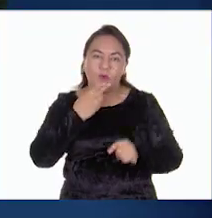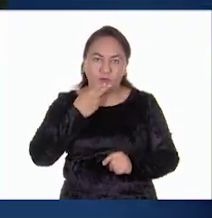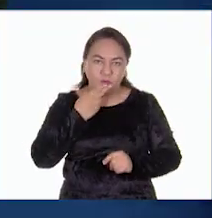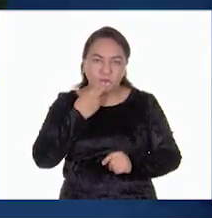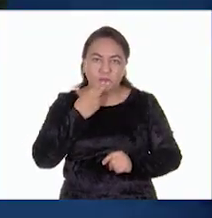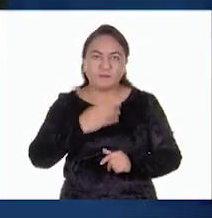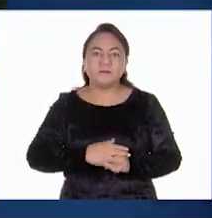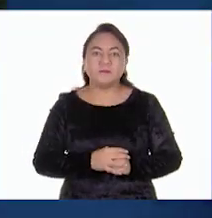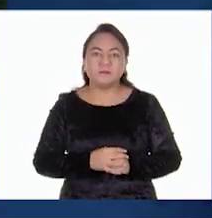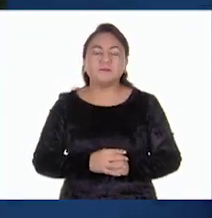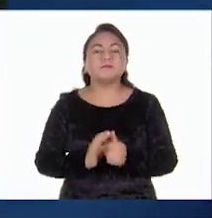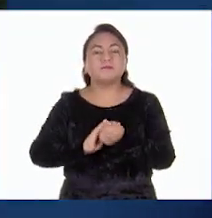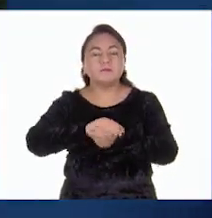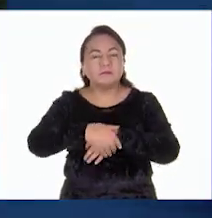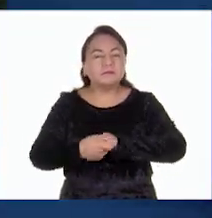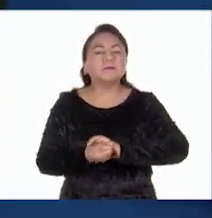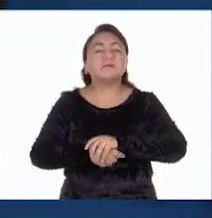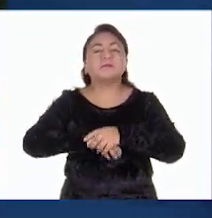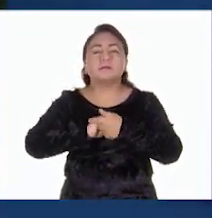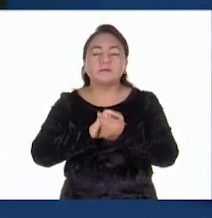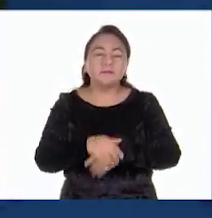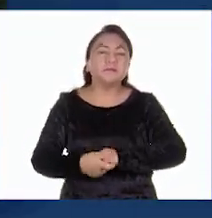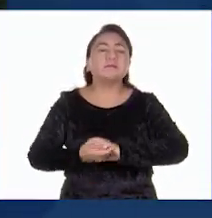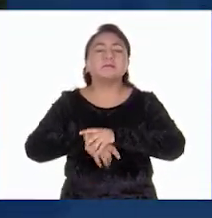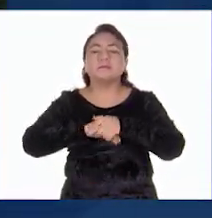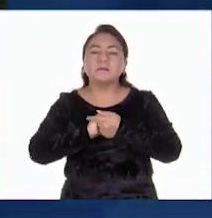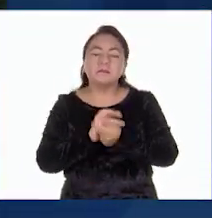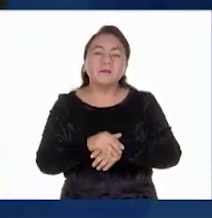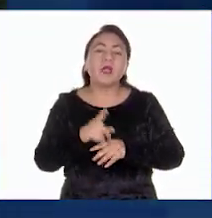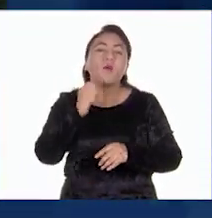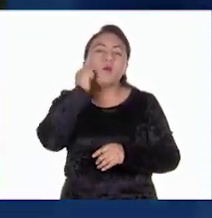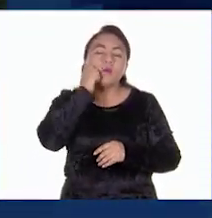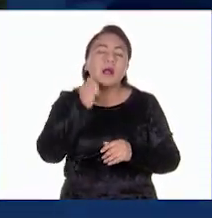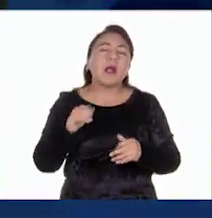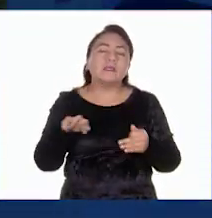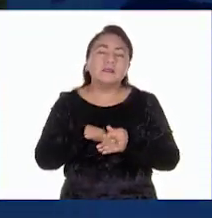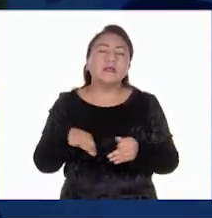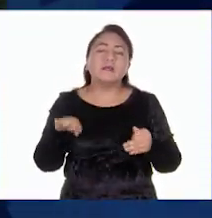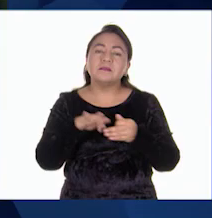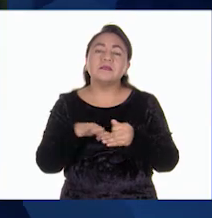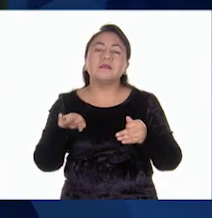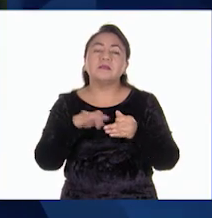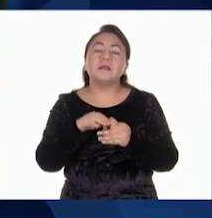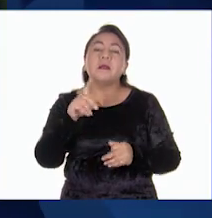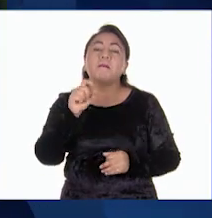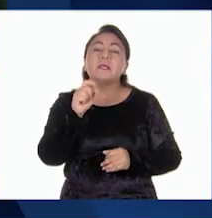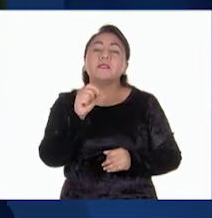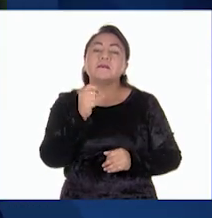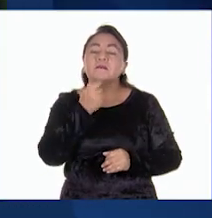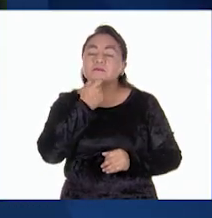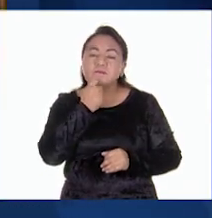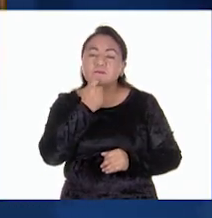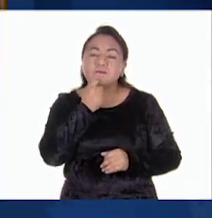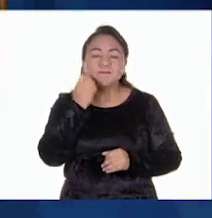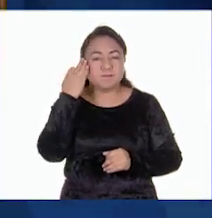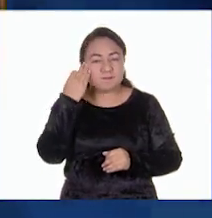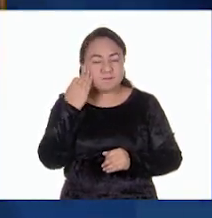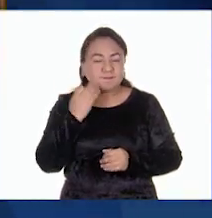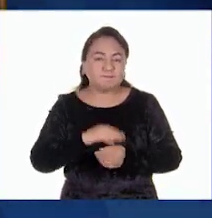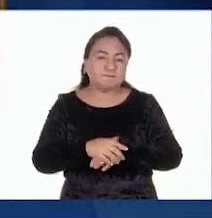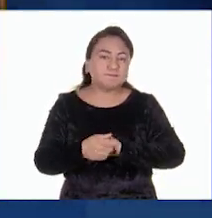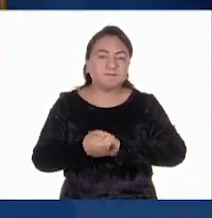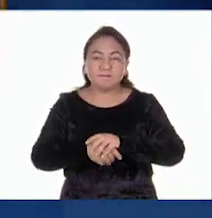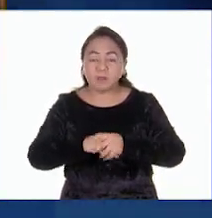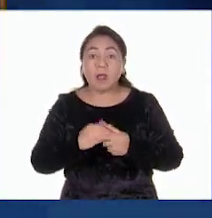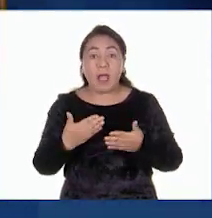cubrebocas. Lava tus manos frecuentemente con agua y con jabón por lo menos durante 20 segundos. Ahora